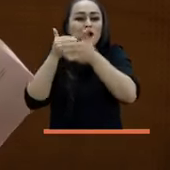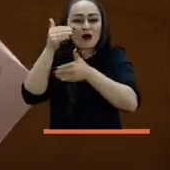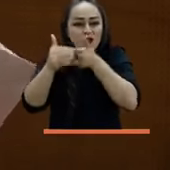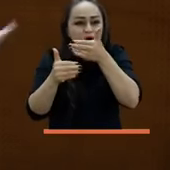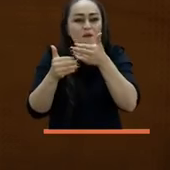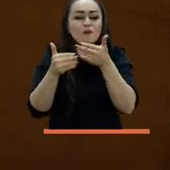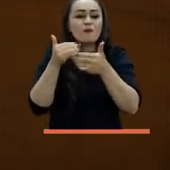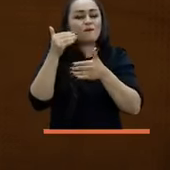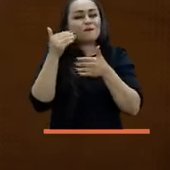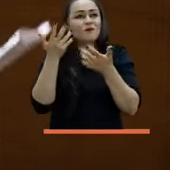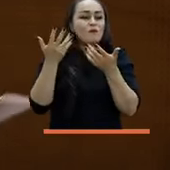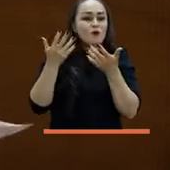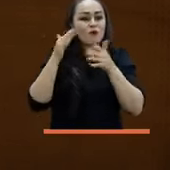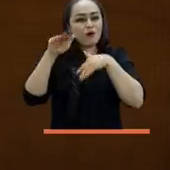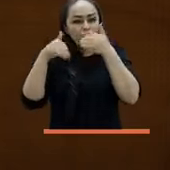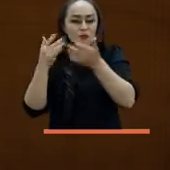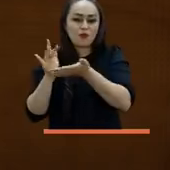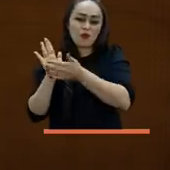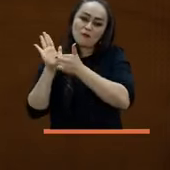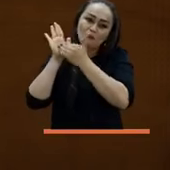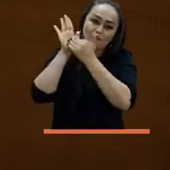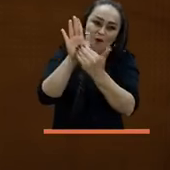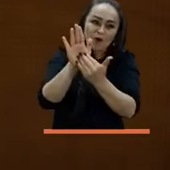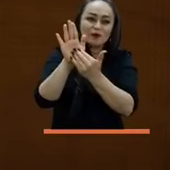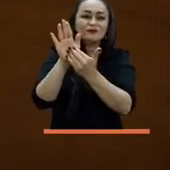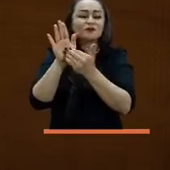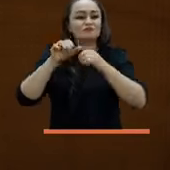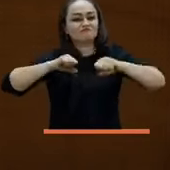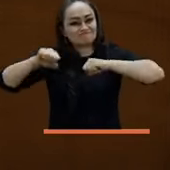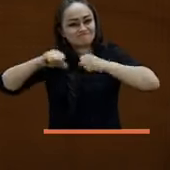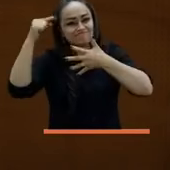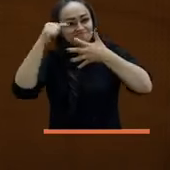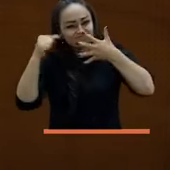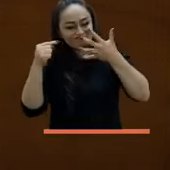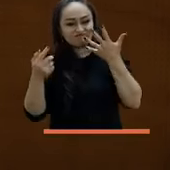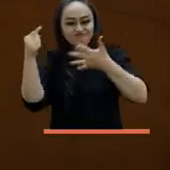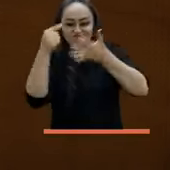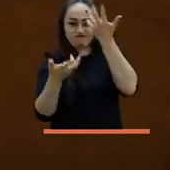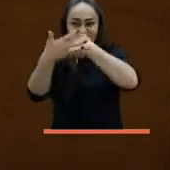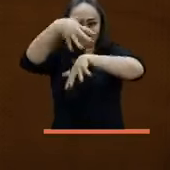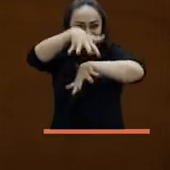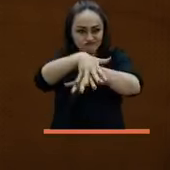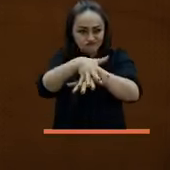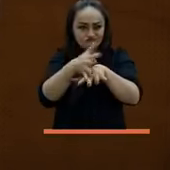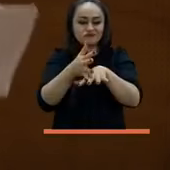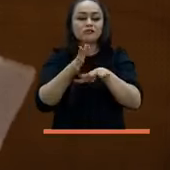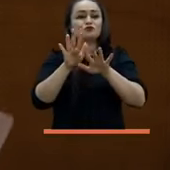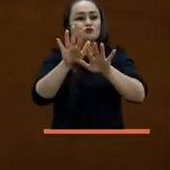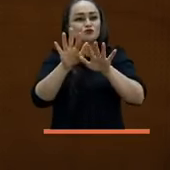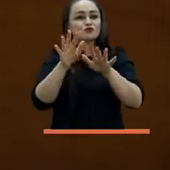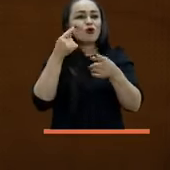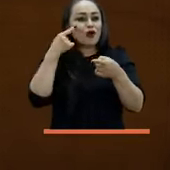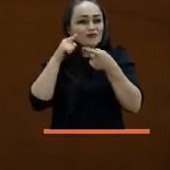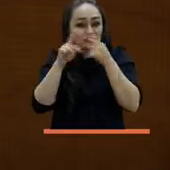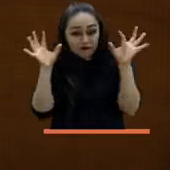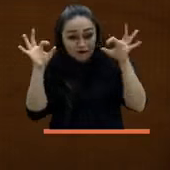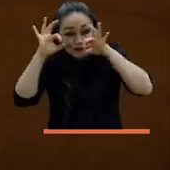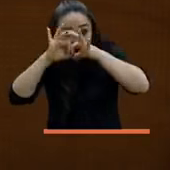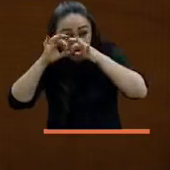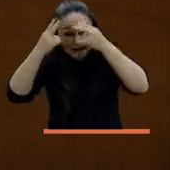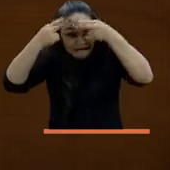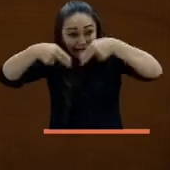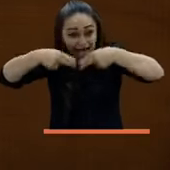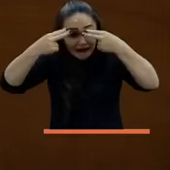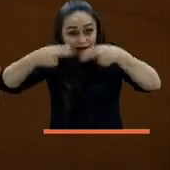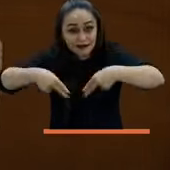pensarse desde un modelo de gestión integral como es ese ejercicio incorporar el enfoque de géneros y que eso no se nos quede en un elemento discursivo